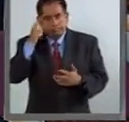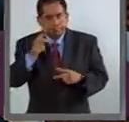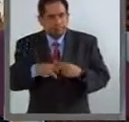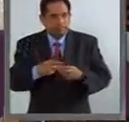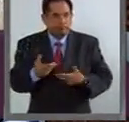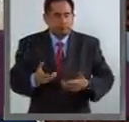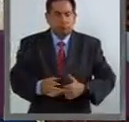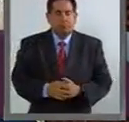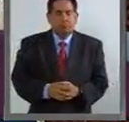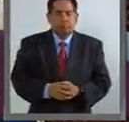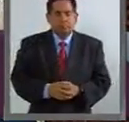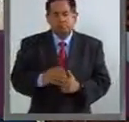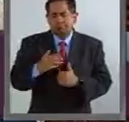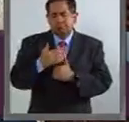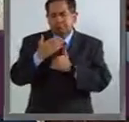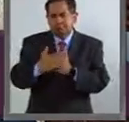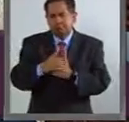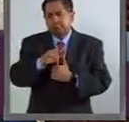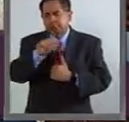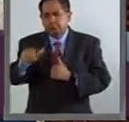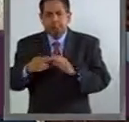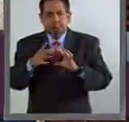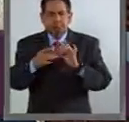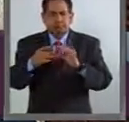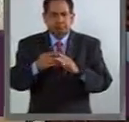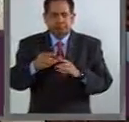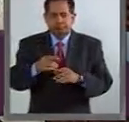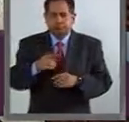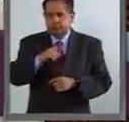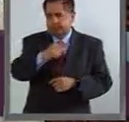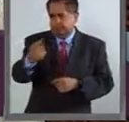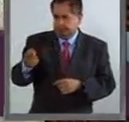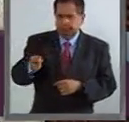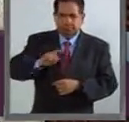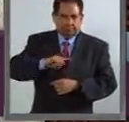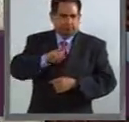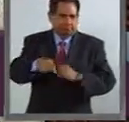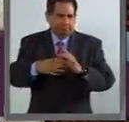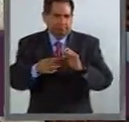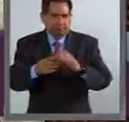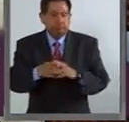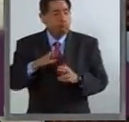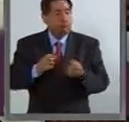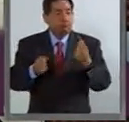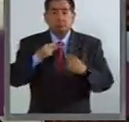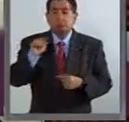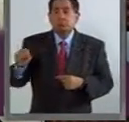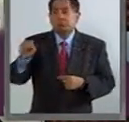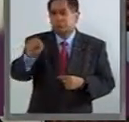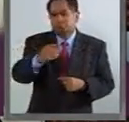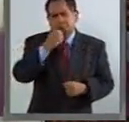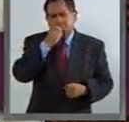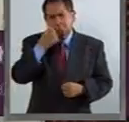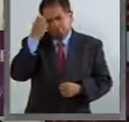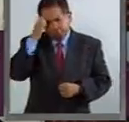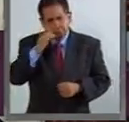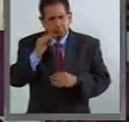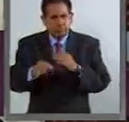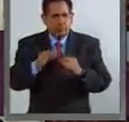Para eso dedicaré los minutos de mis siguientes intervenciones, porque hay experiencias muy exitosas de cómo hemos